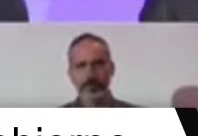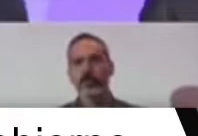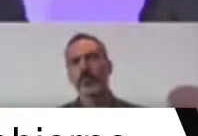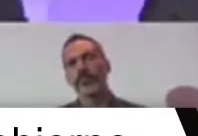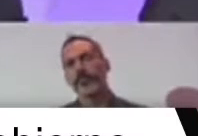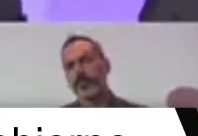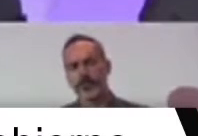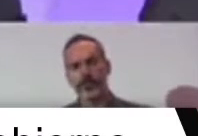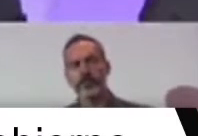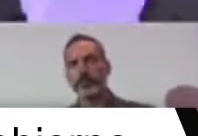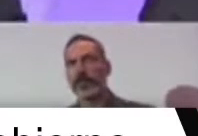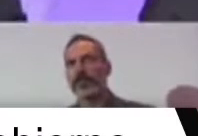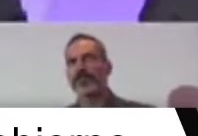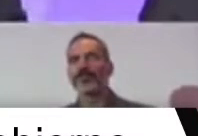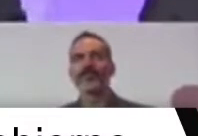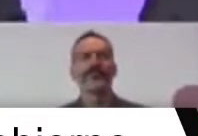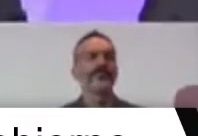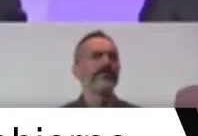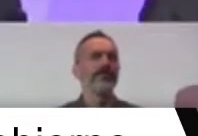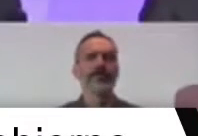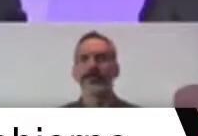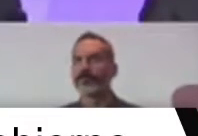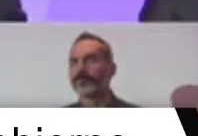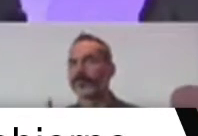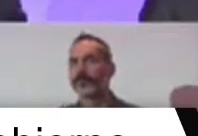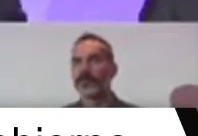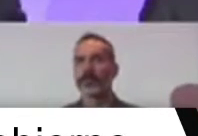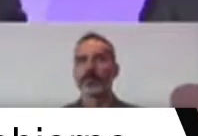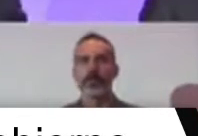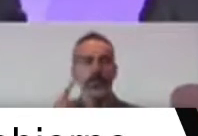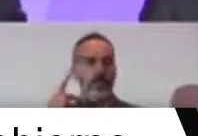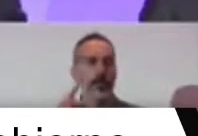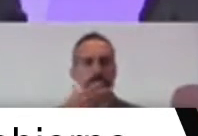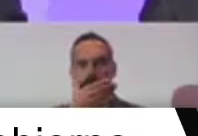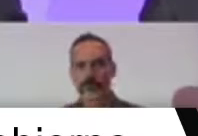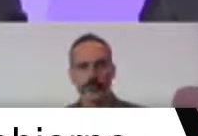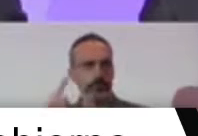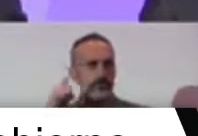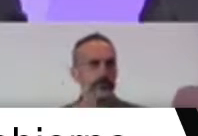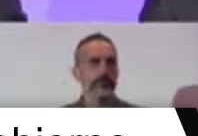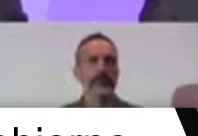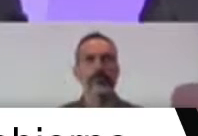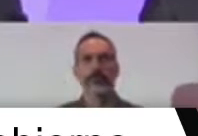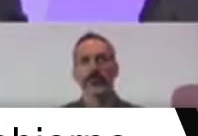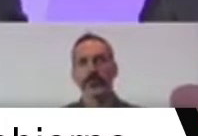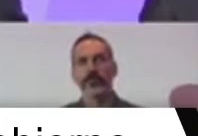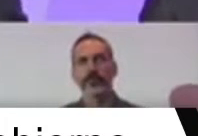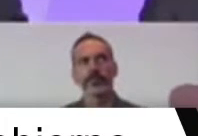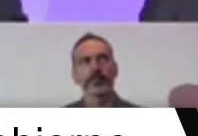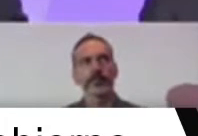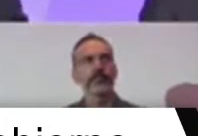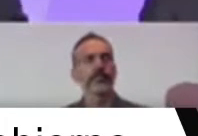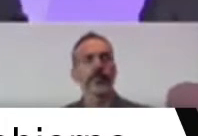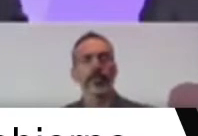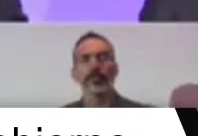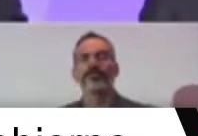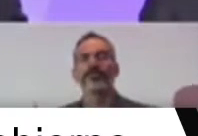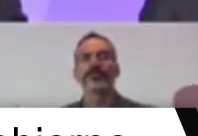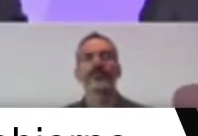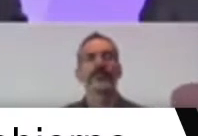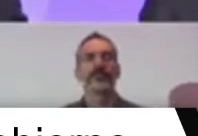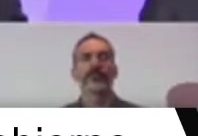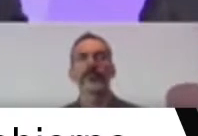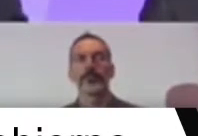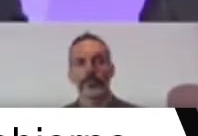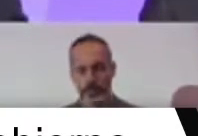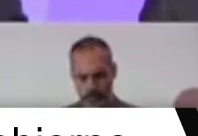acompañen. Agradezco infinitamente a las poblanas y a los poblanos que me brindaron su confianza y este